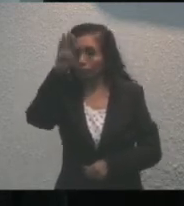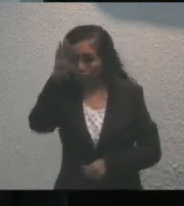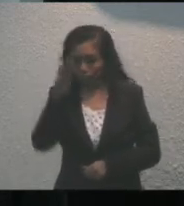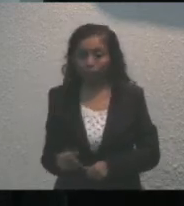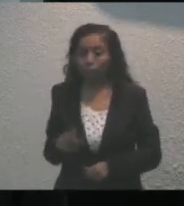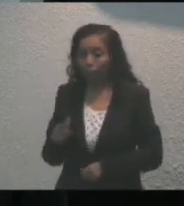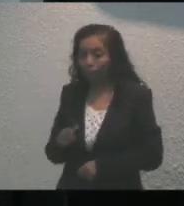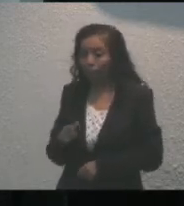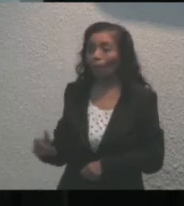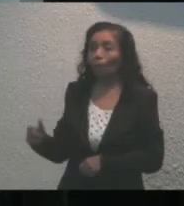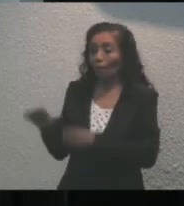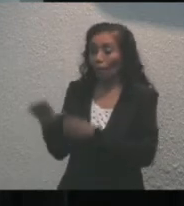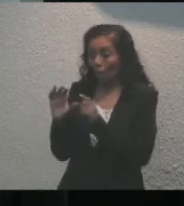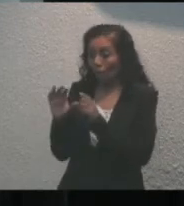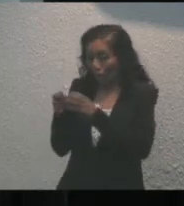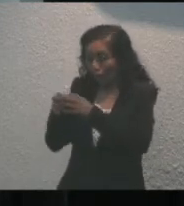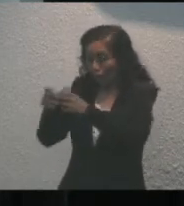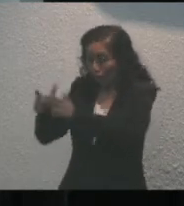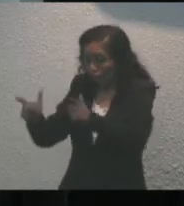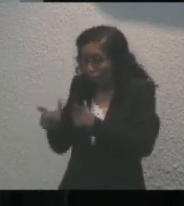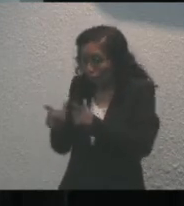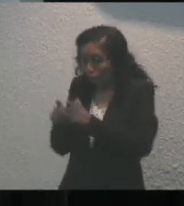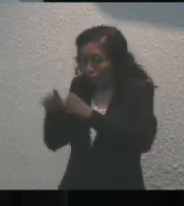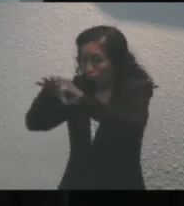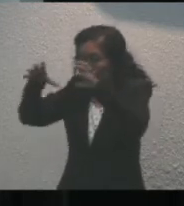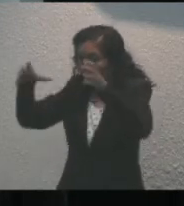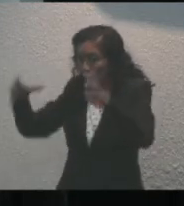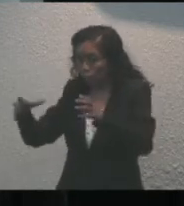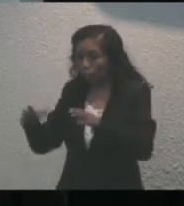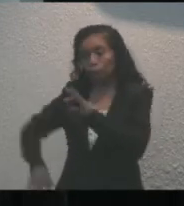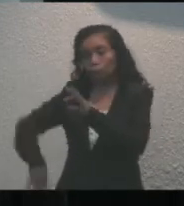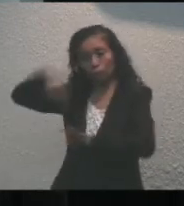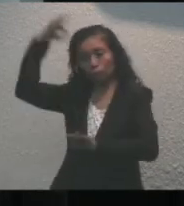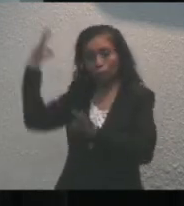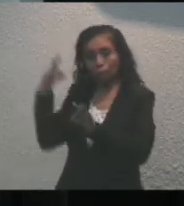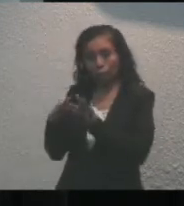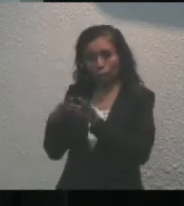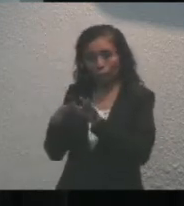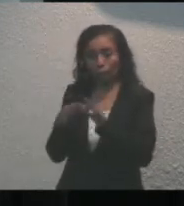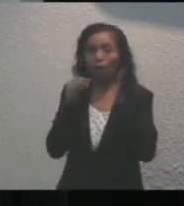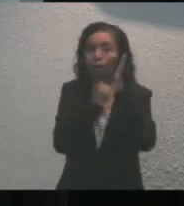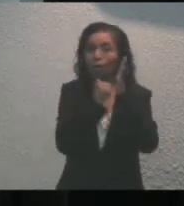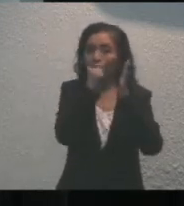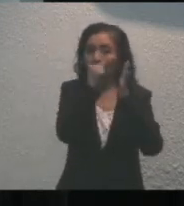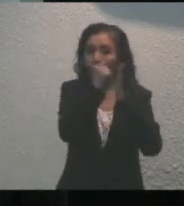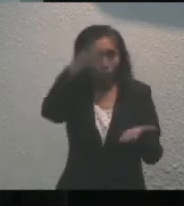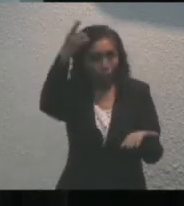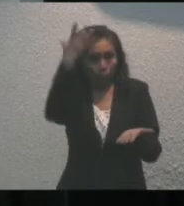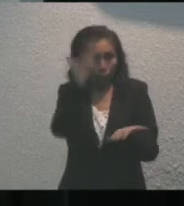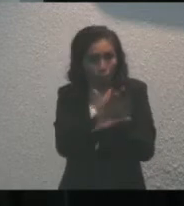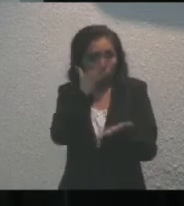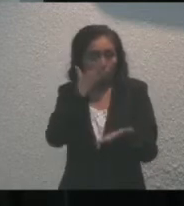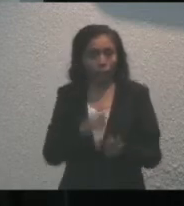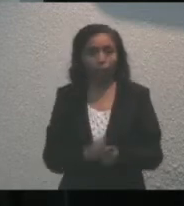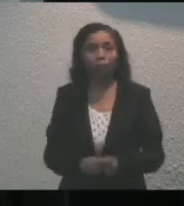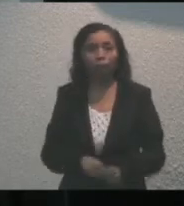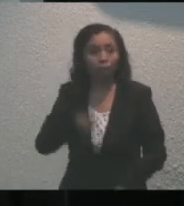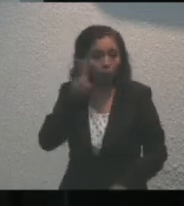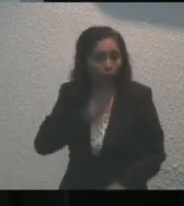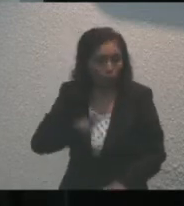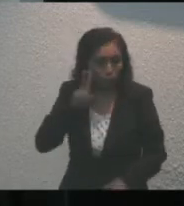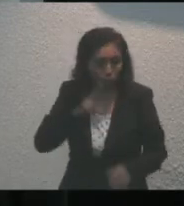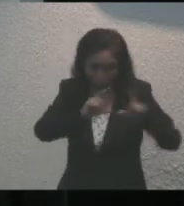Estado Libre y Soberano de Quintana Roo decreta, artículo único, se aprueba